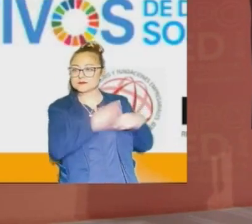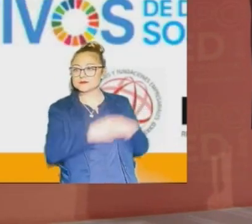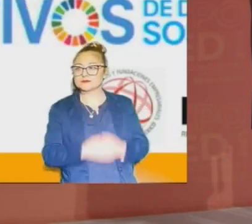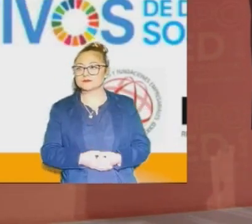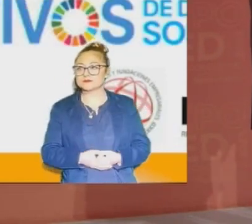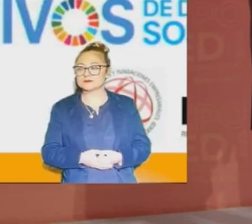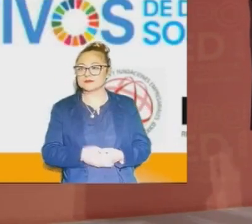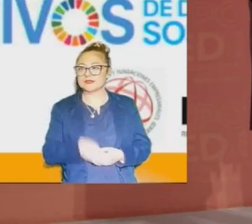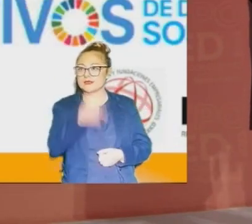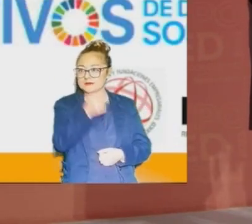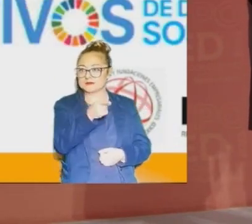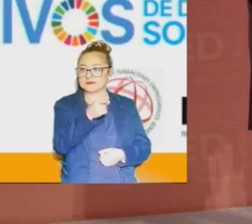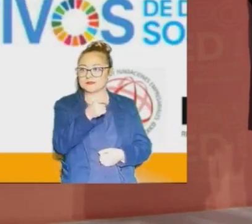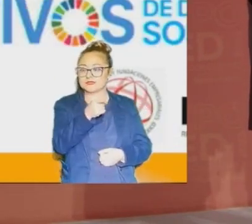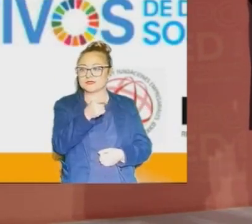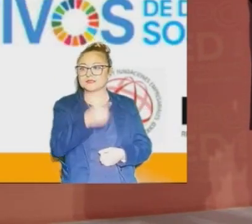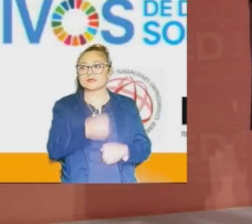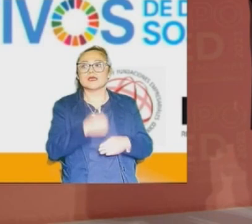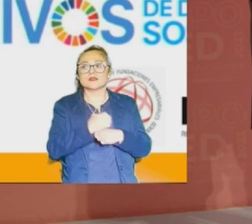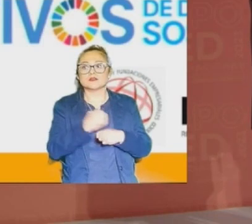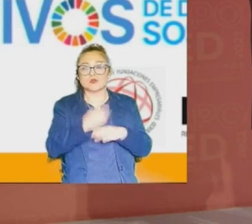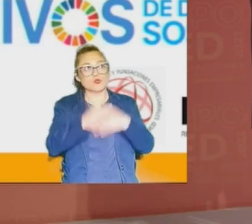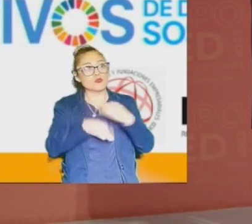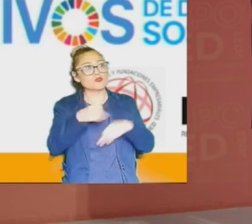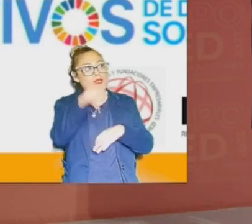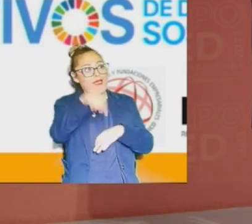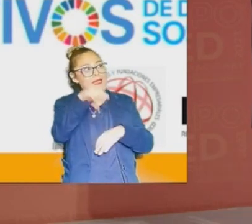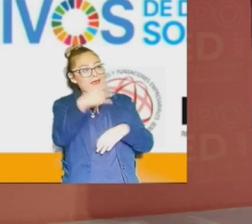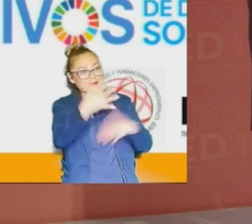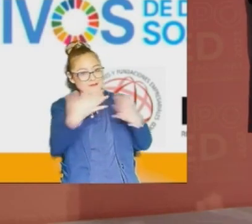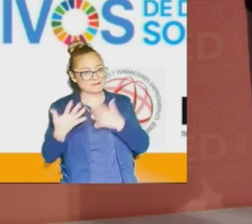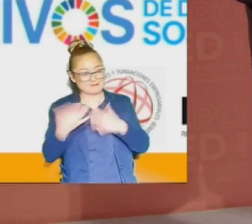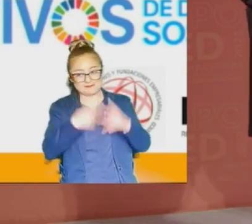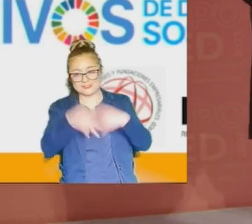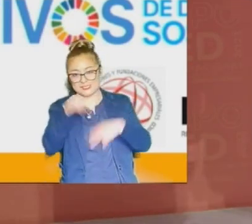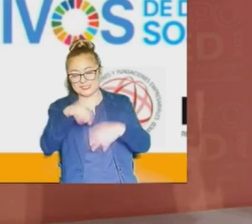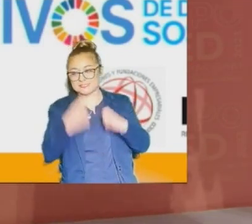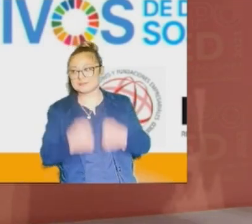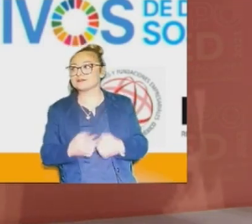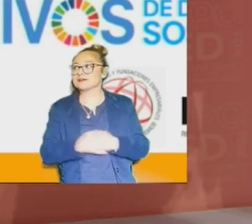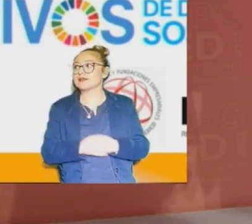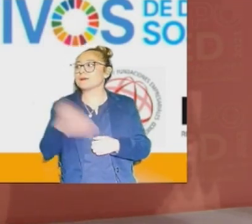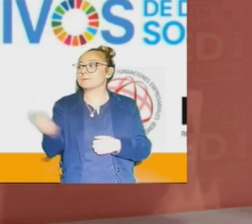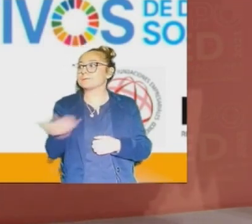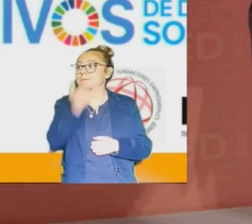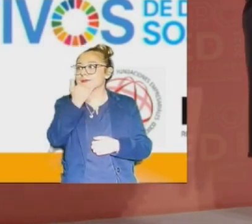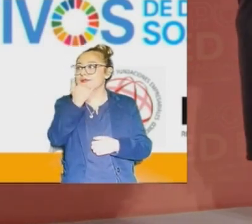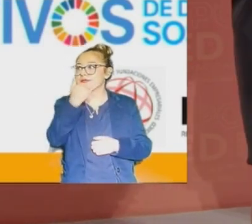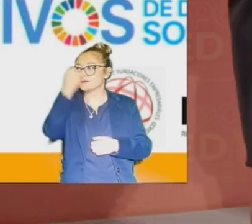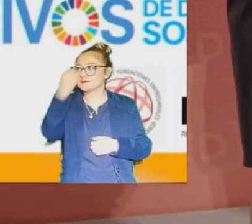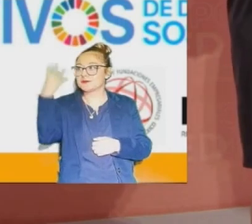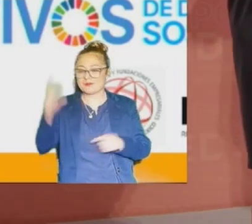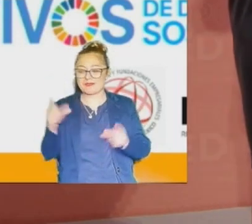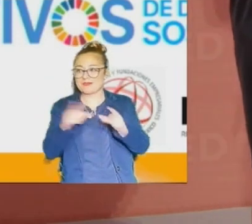a aquí. Entonces, todos los que están en personas, perdón, se me olvidó mi guía de los ODS.